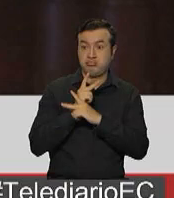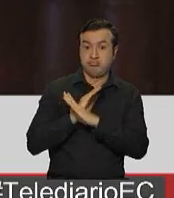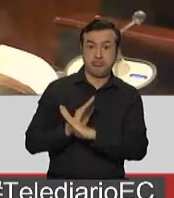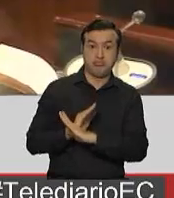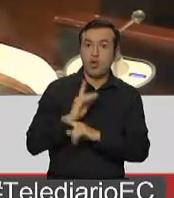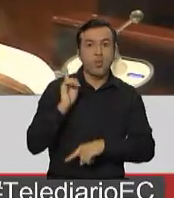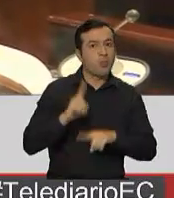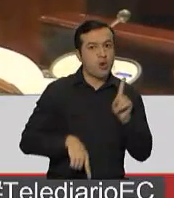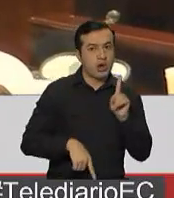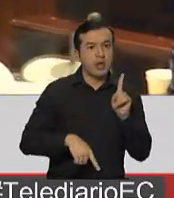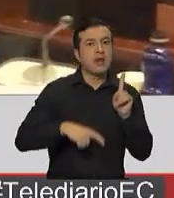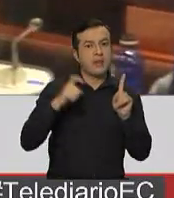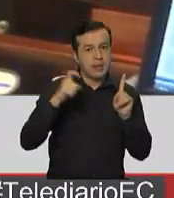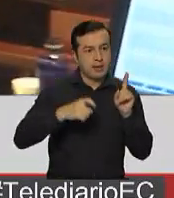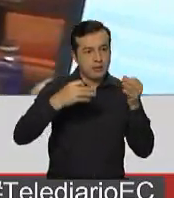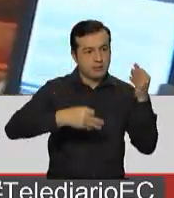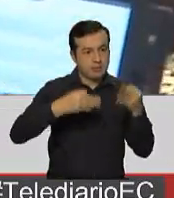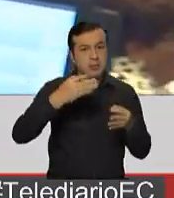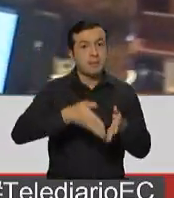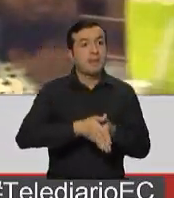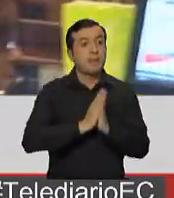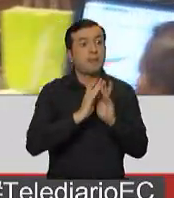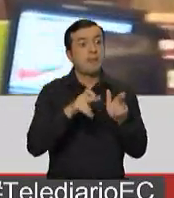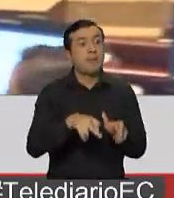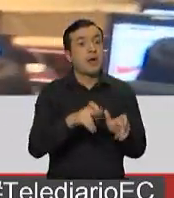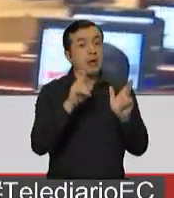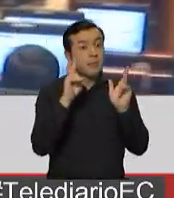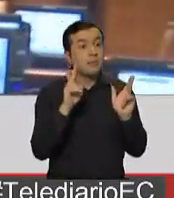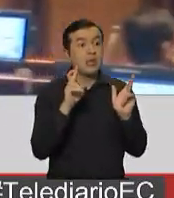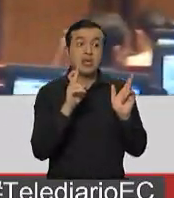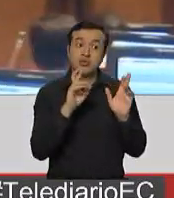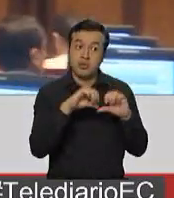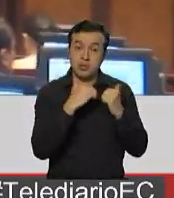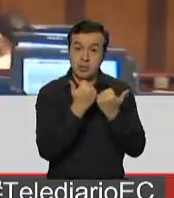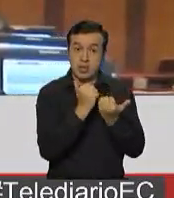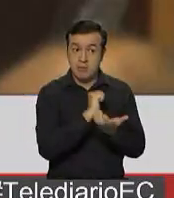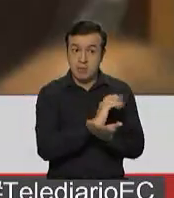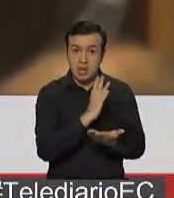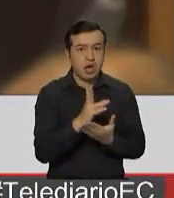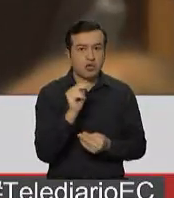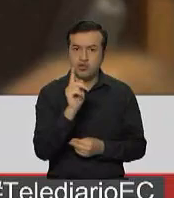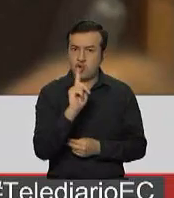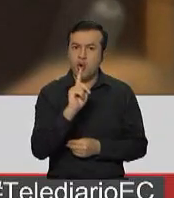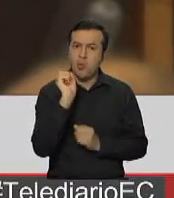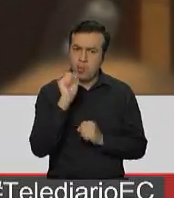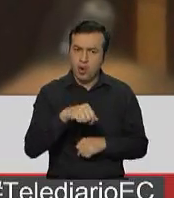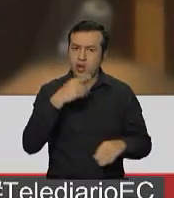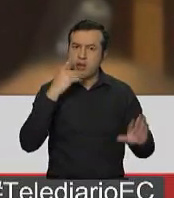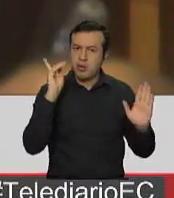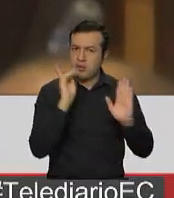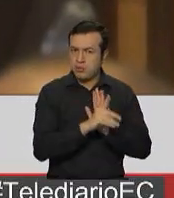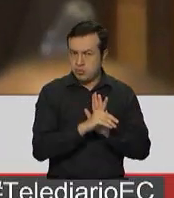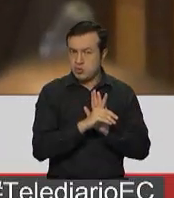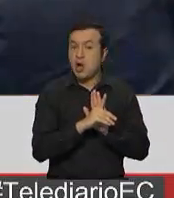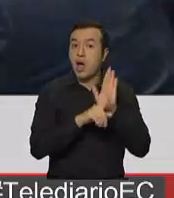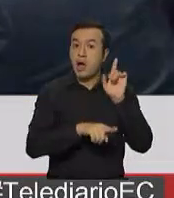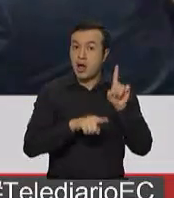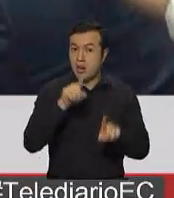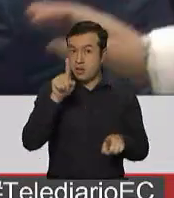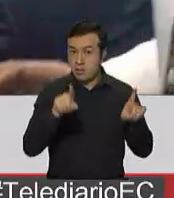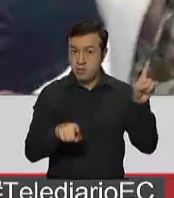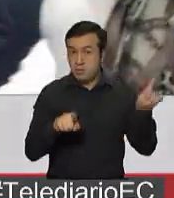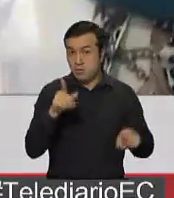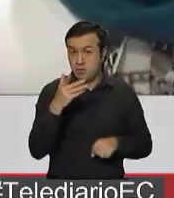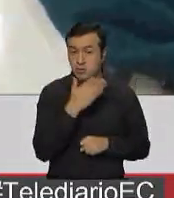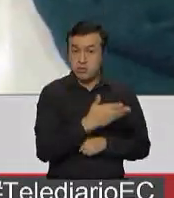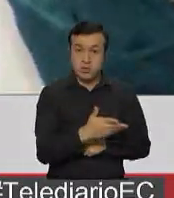penal y entonces no se requiere de una autorización del Pleno de la Asamblea Nacional. De todas maneras, ya hay reacciones en ese